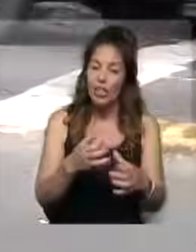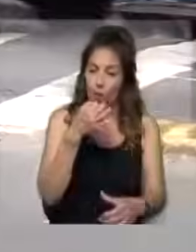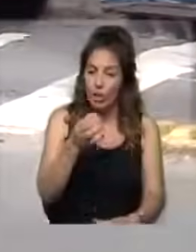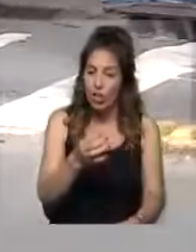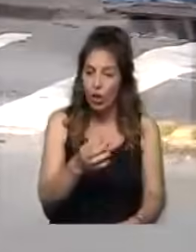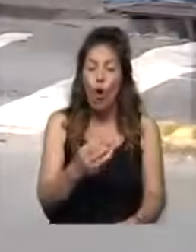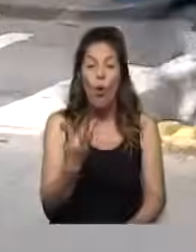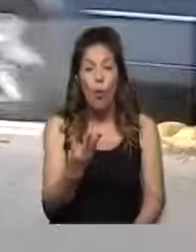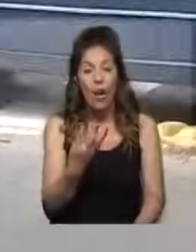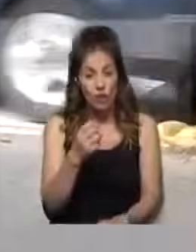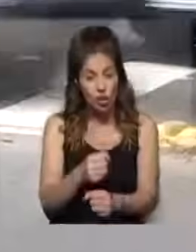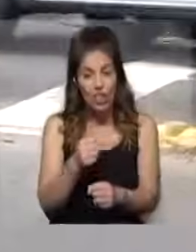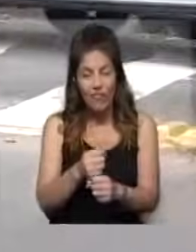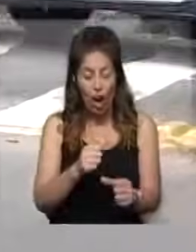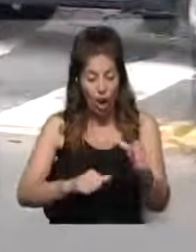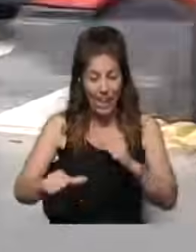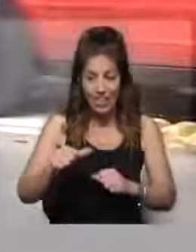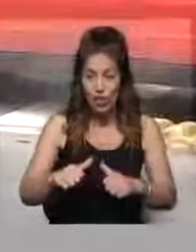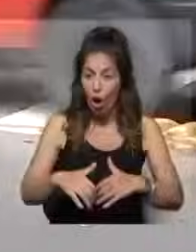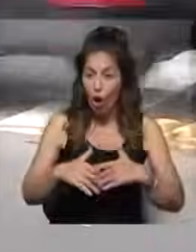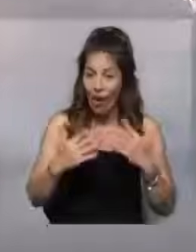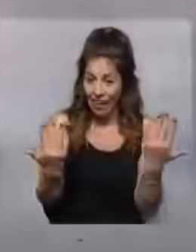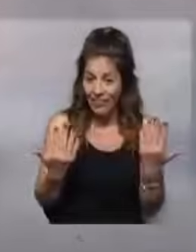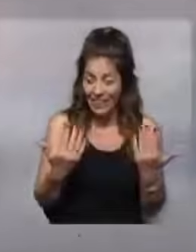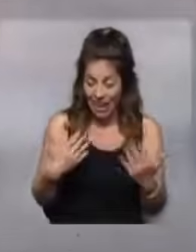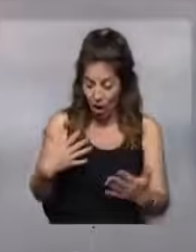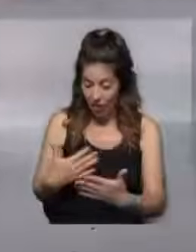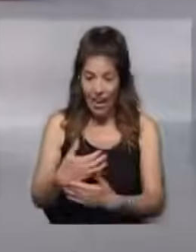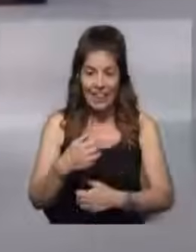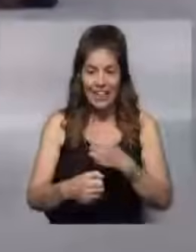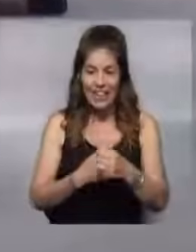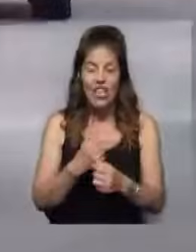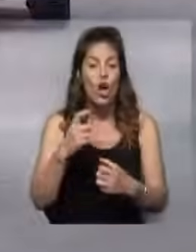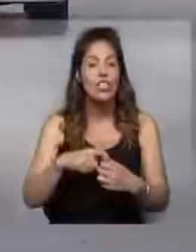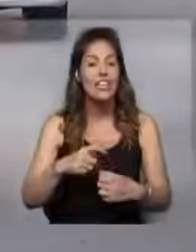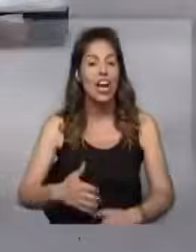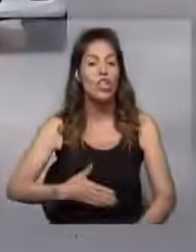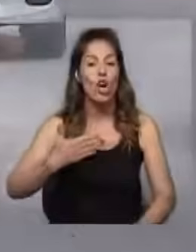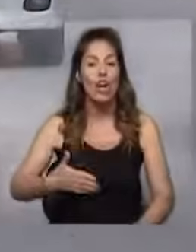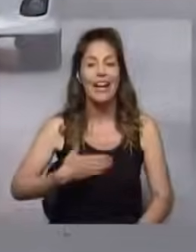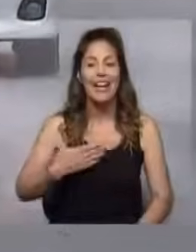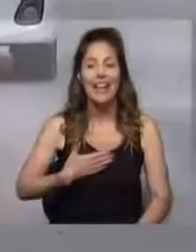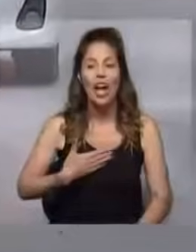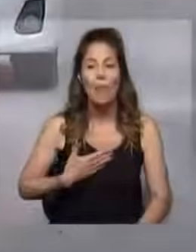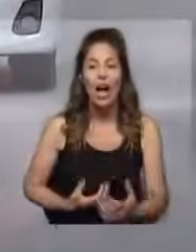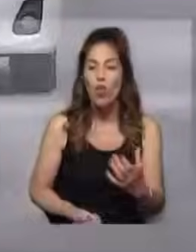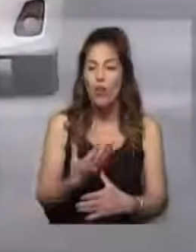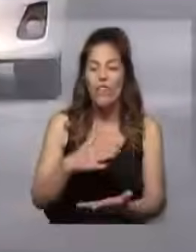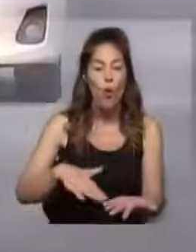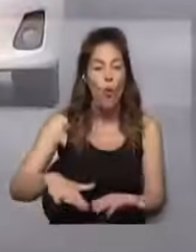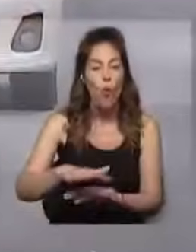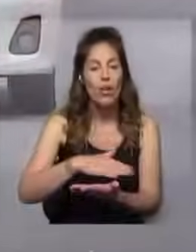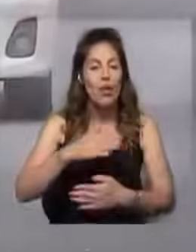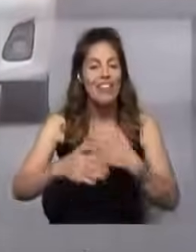trata del cuarto trabajador lesionado de gravedad en lo que va del año por este motivo el sindicato reclama la instalación de forma inmediata de un ámbito que